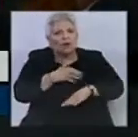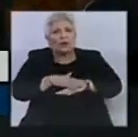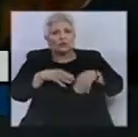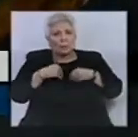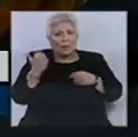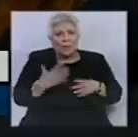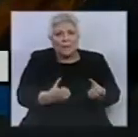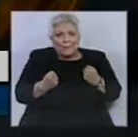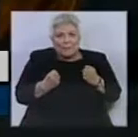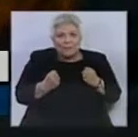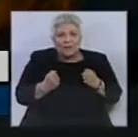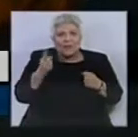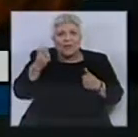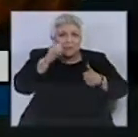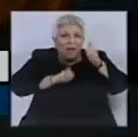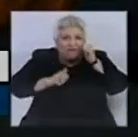articulación